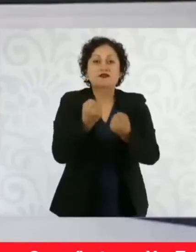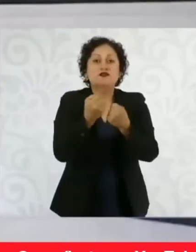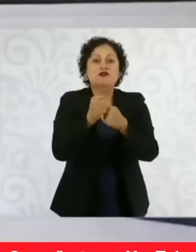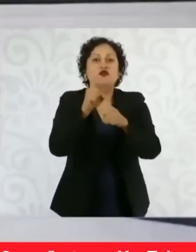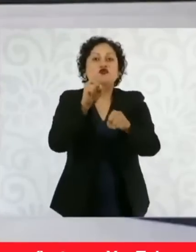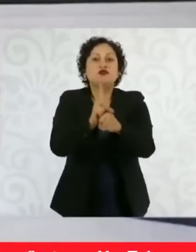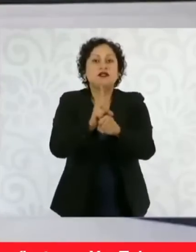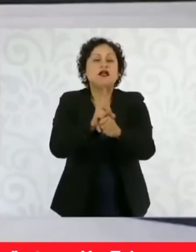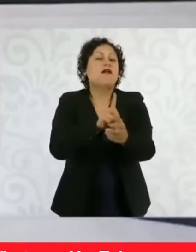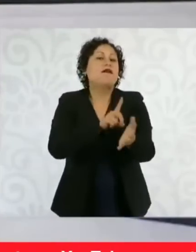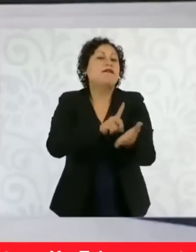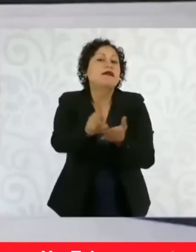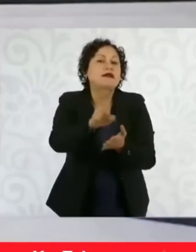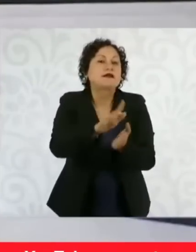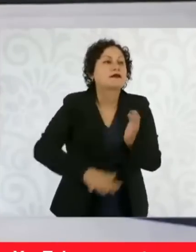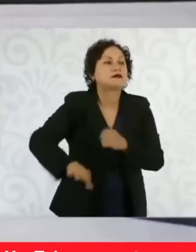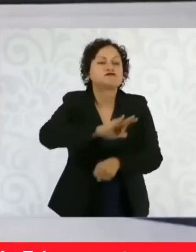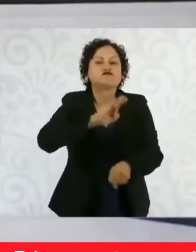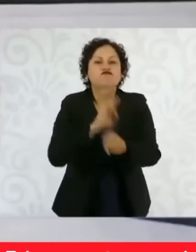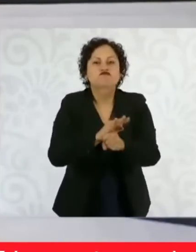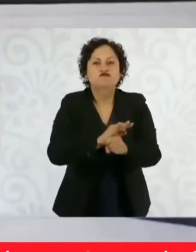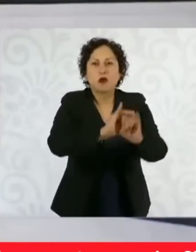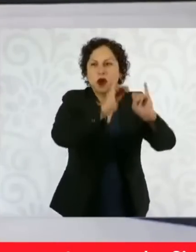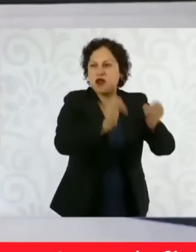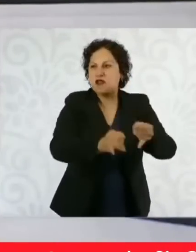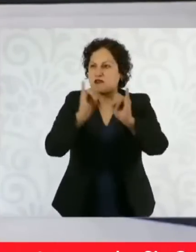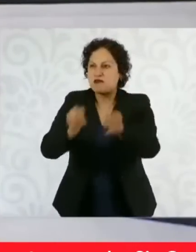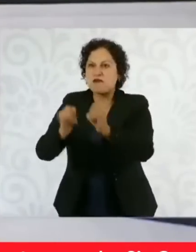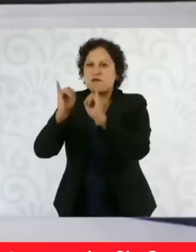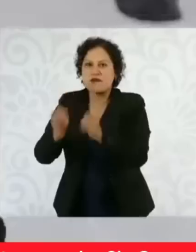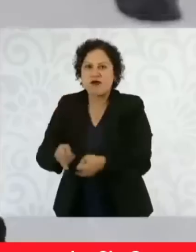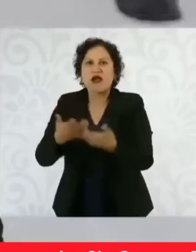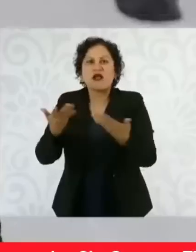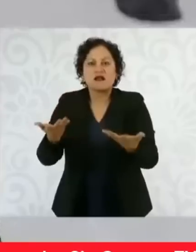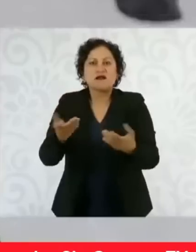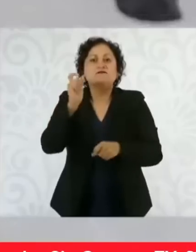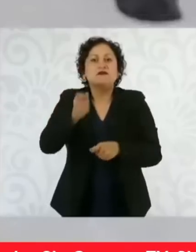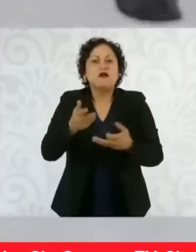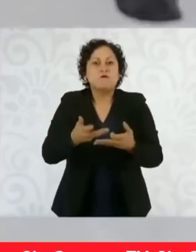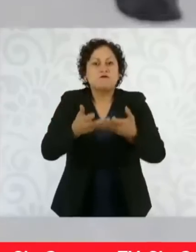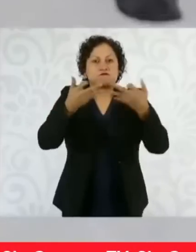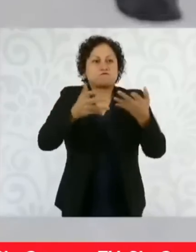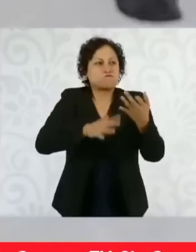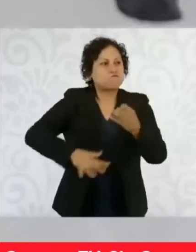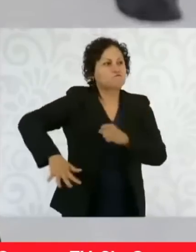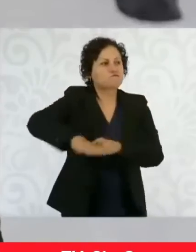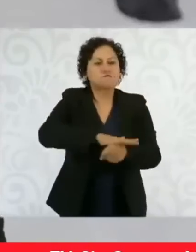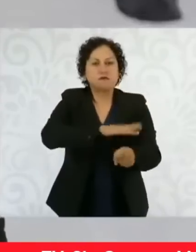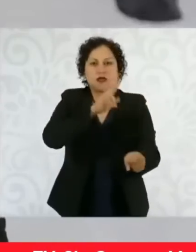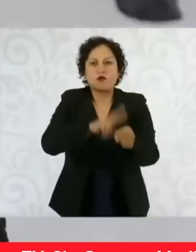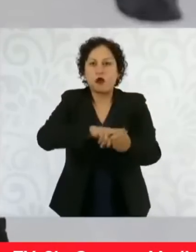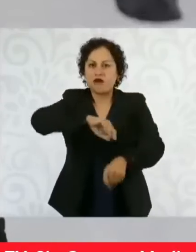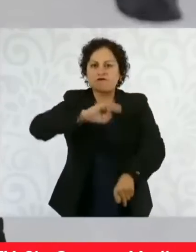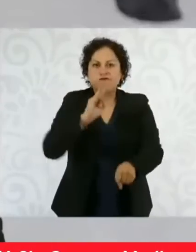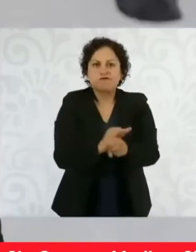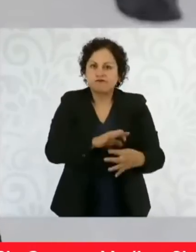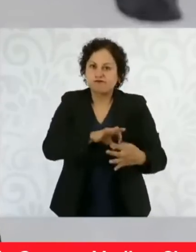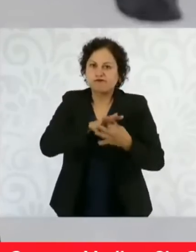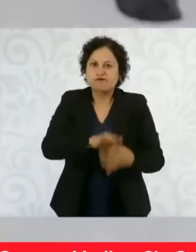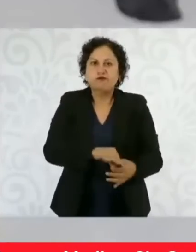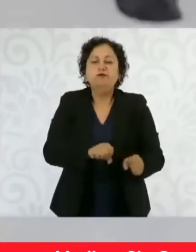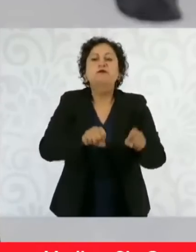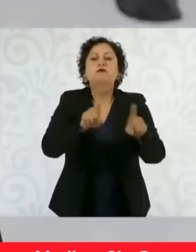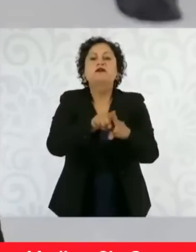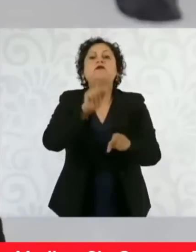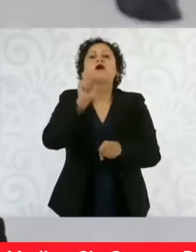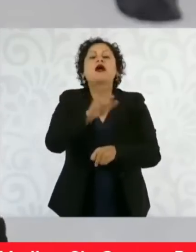las garantías individuales, la propiedad de la nación sobre los recursos naturales, la propiedad comunal y el